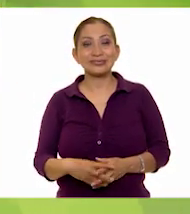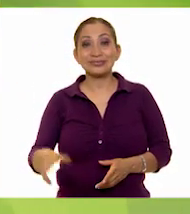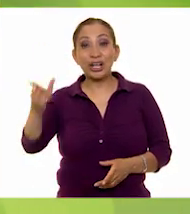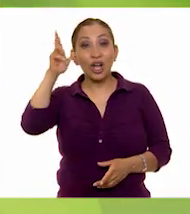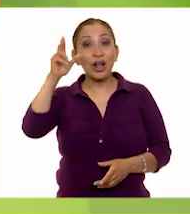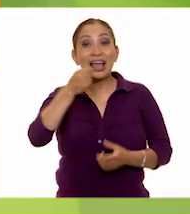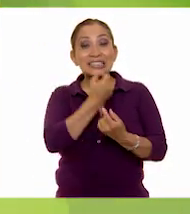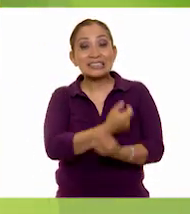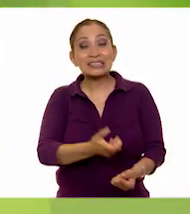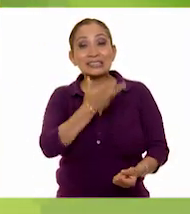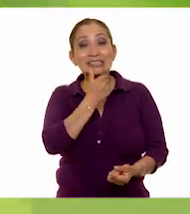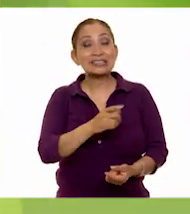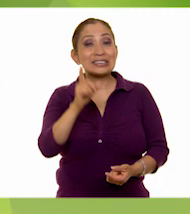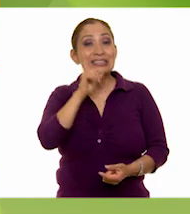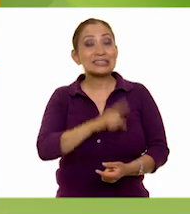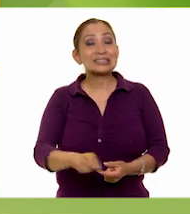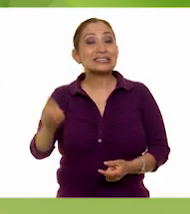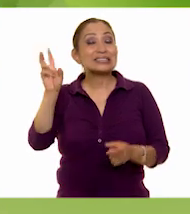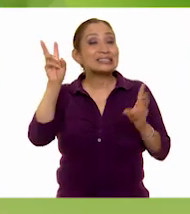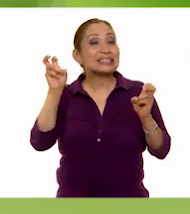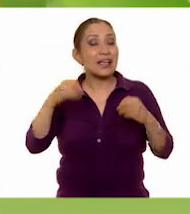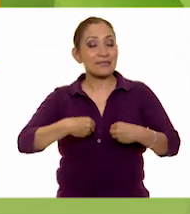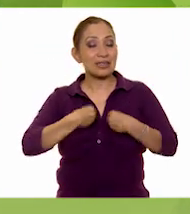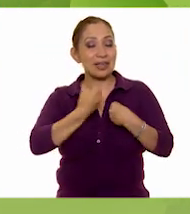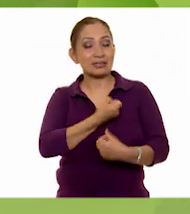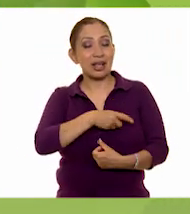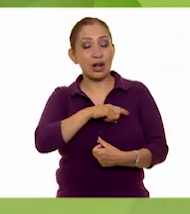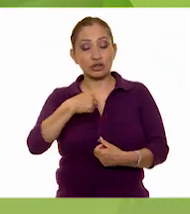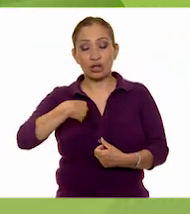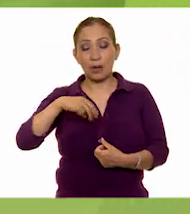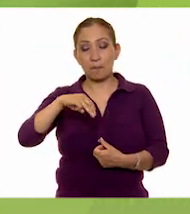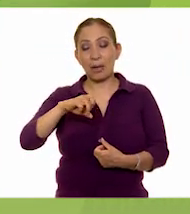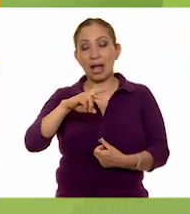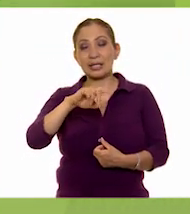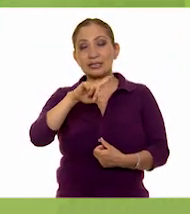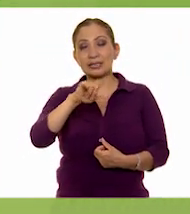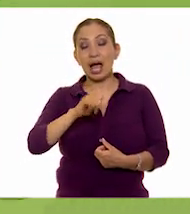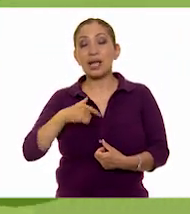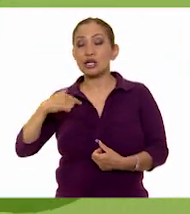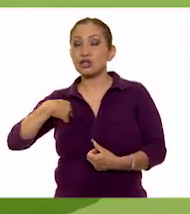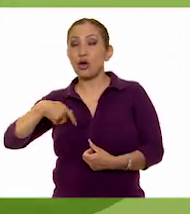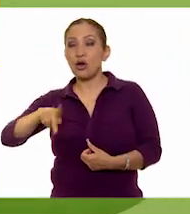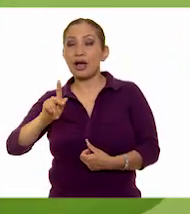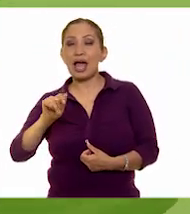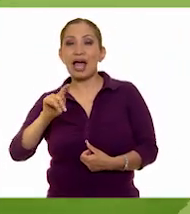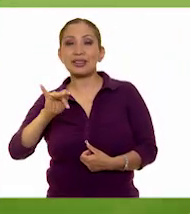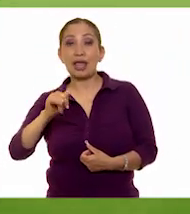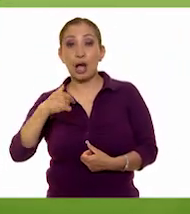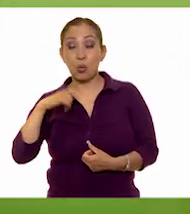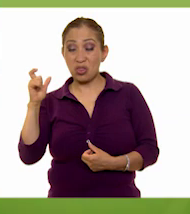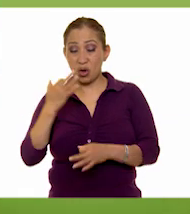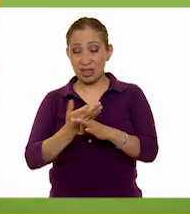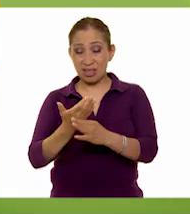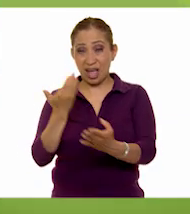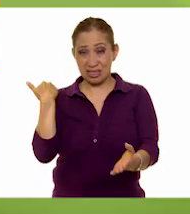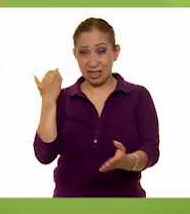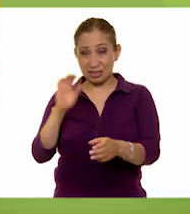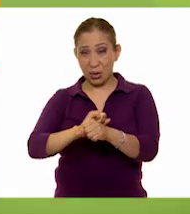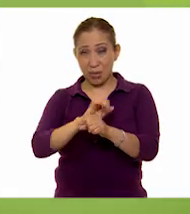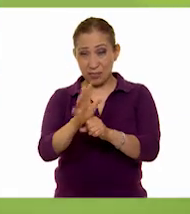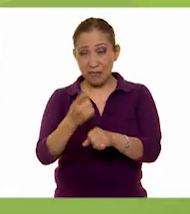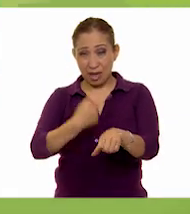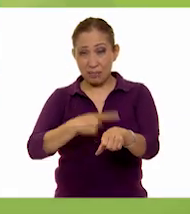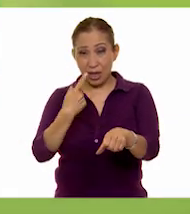Hola niños y niñas de la materia de vida saludable. Yo soy Marisa. Y yo soy Katia. Durante esta pandemia hemos